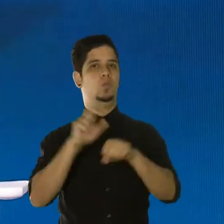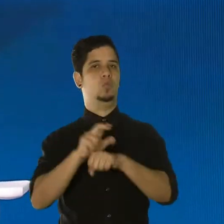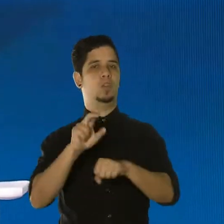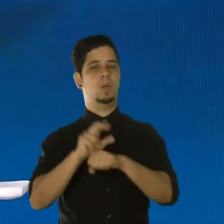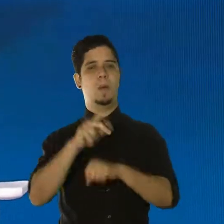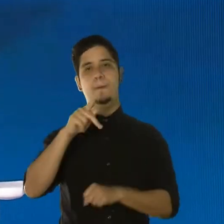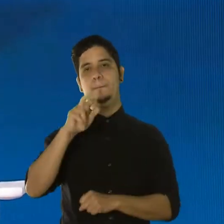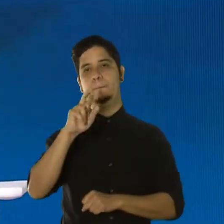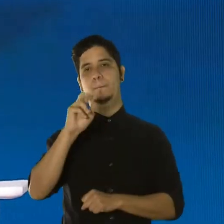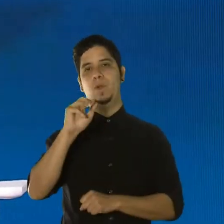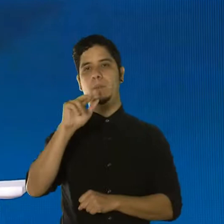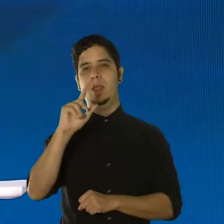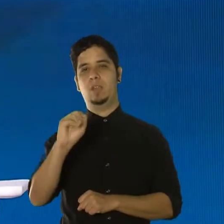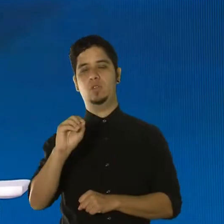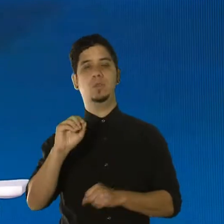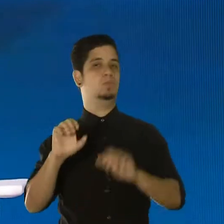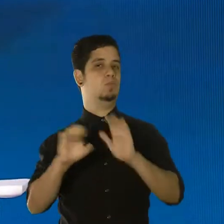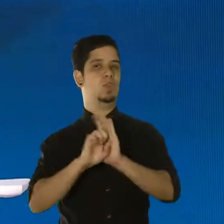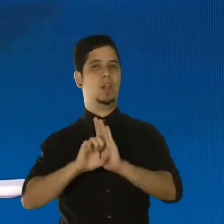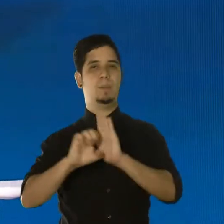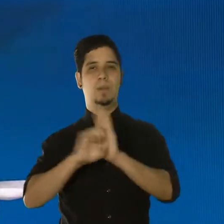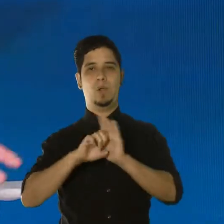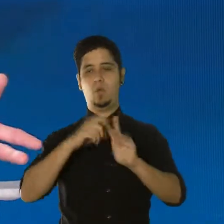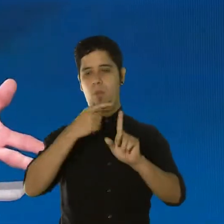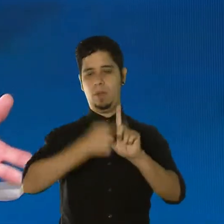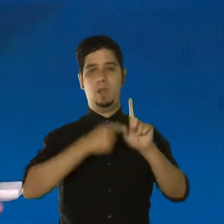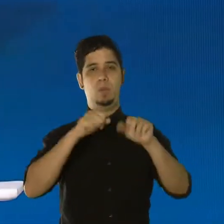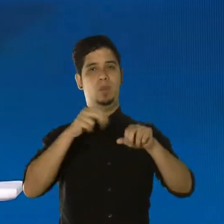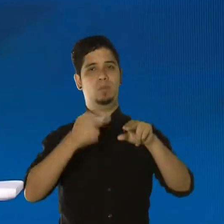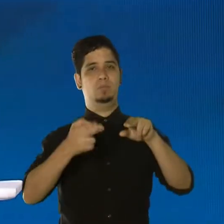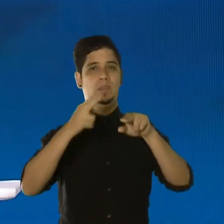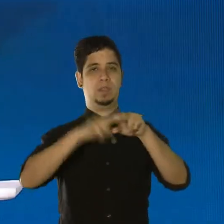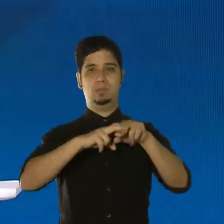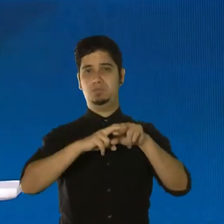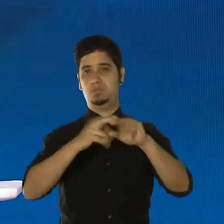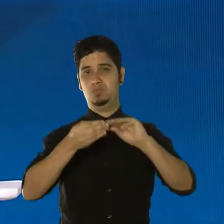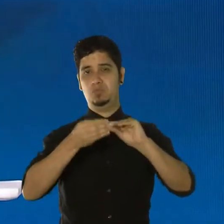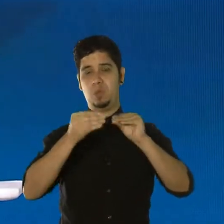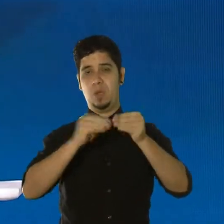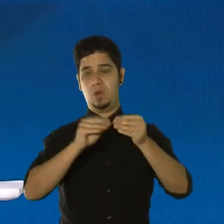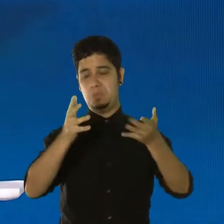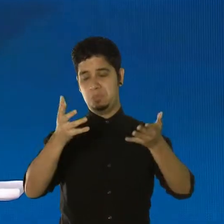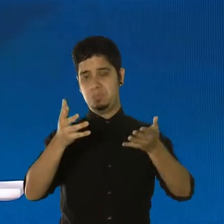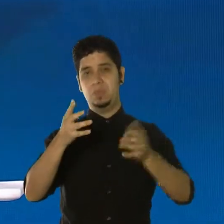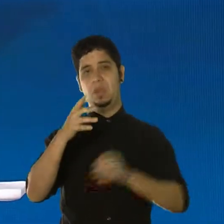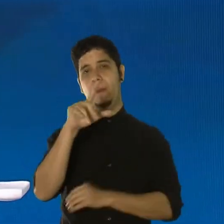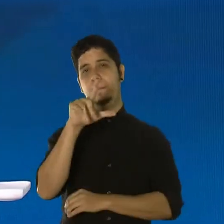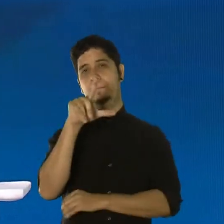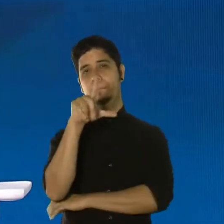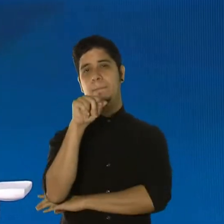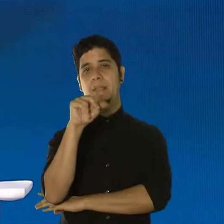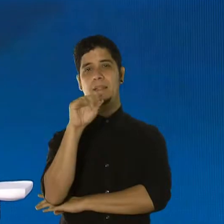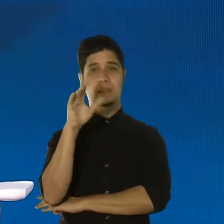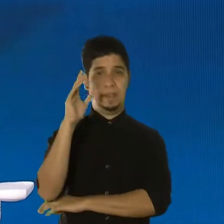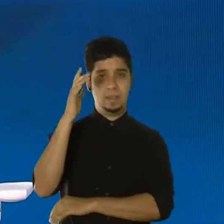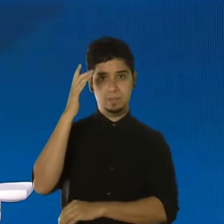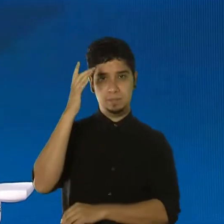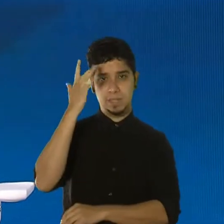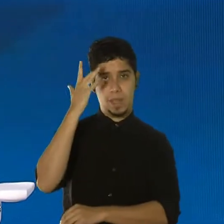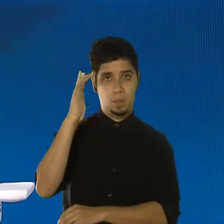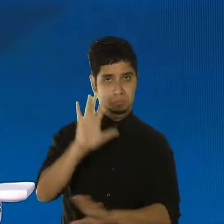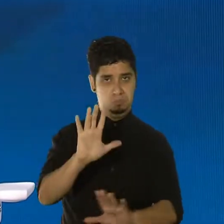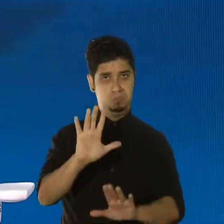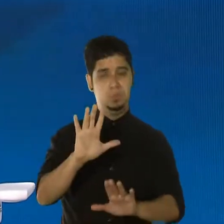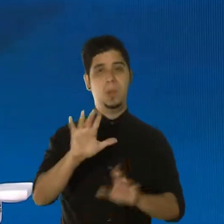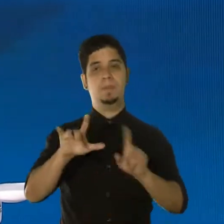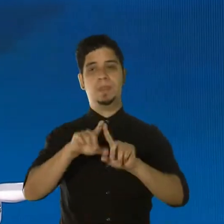puede en un mes dado aumentar, para poner un número, 20 centavos el galón, pero ya